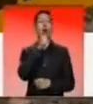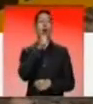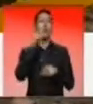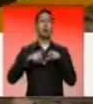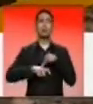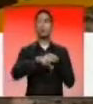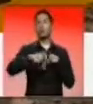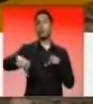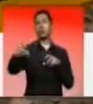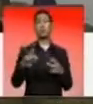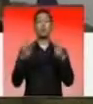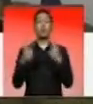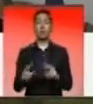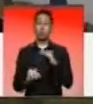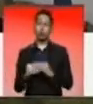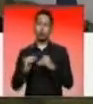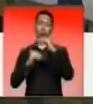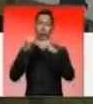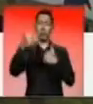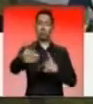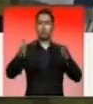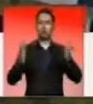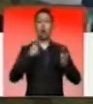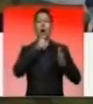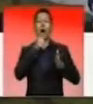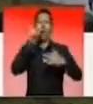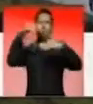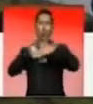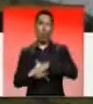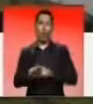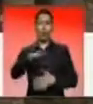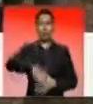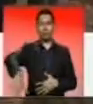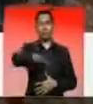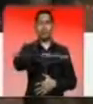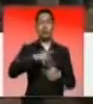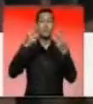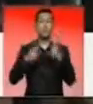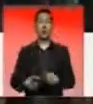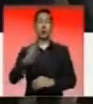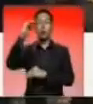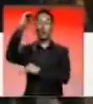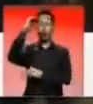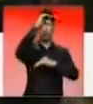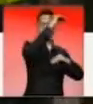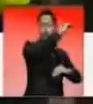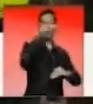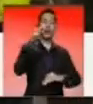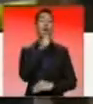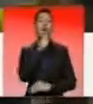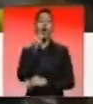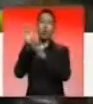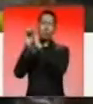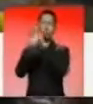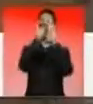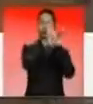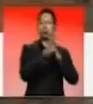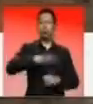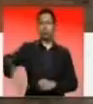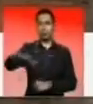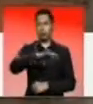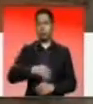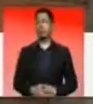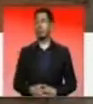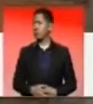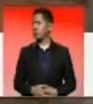la construcción de un reservorio en el sector de El Peñón del Río y la optimización de dos tanques de reserva en las zonas de El Recreo y